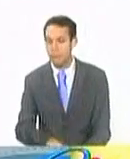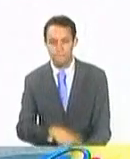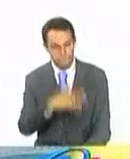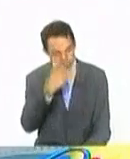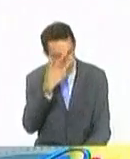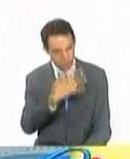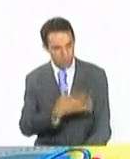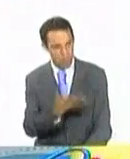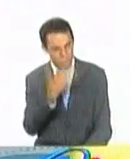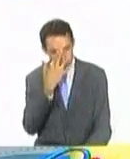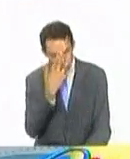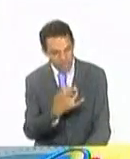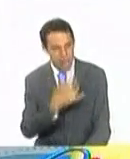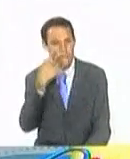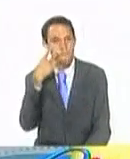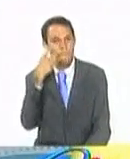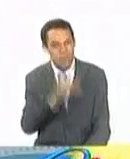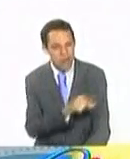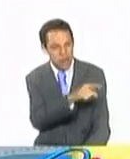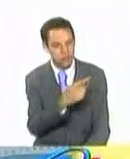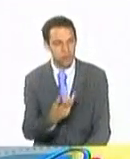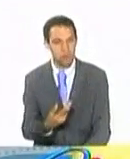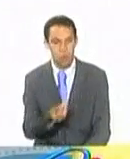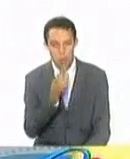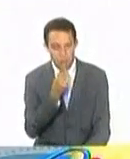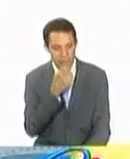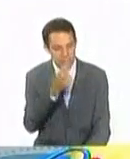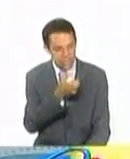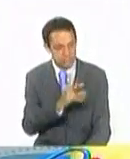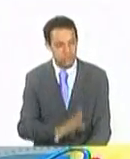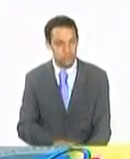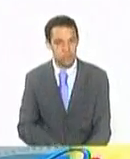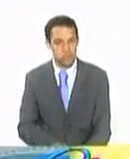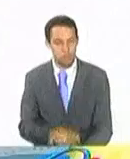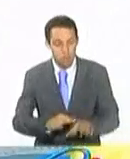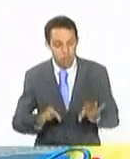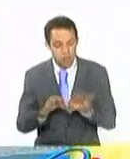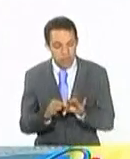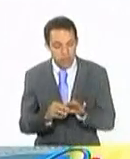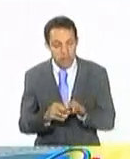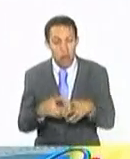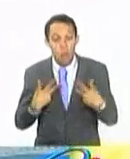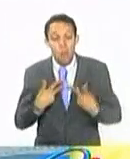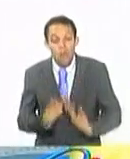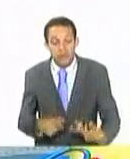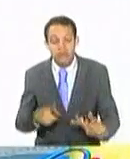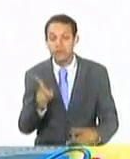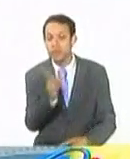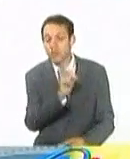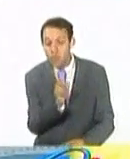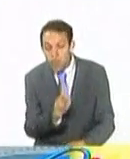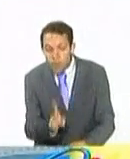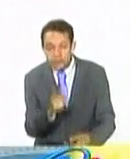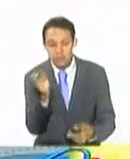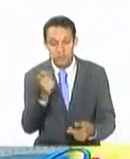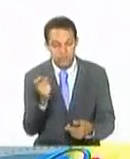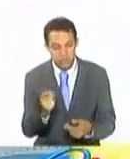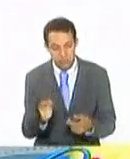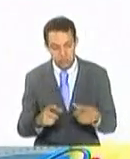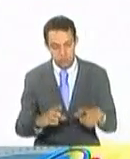ven pero hay que estudiar nutrición la nutrición es es la herramienta